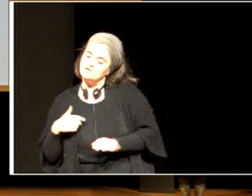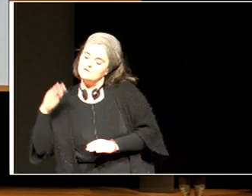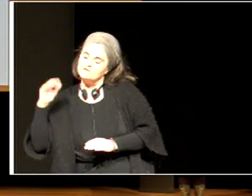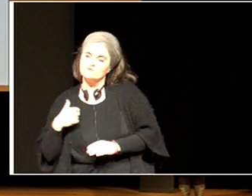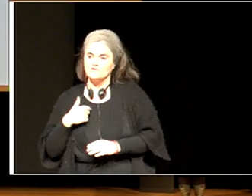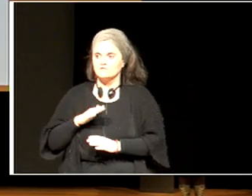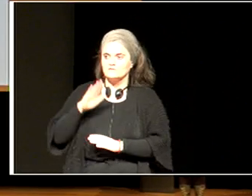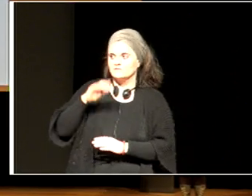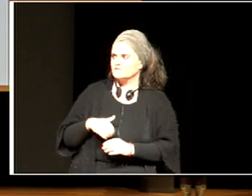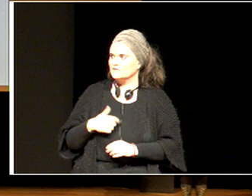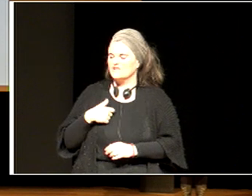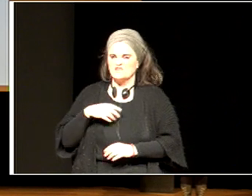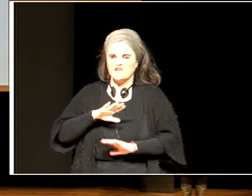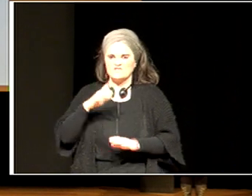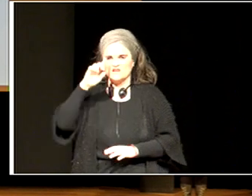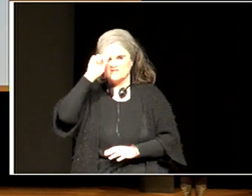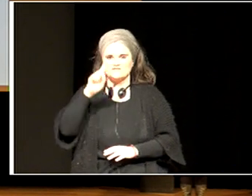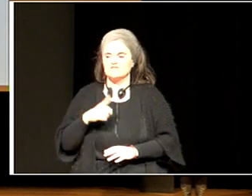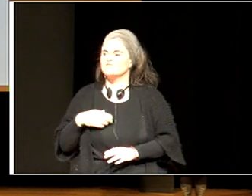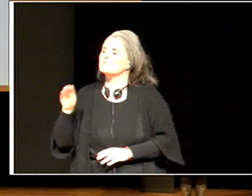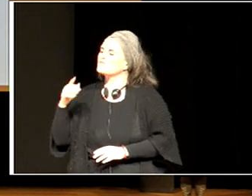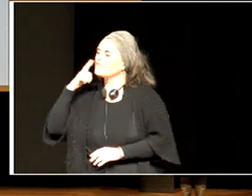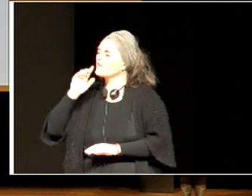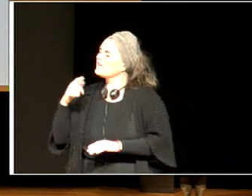y al final cuando sale el arroz y que votamos